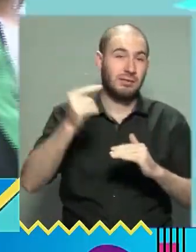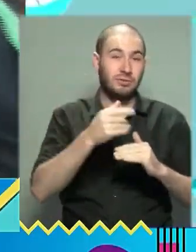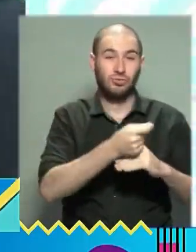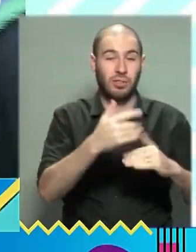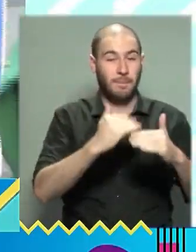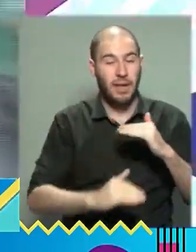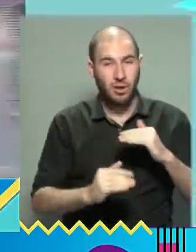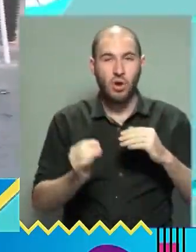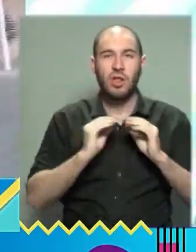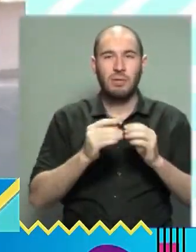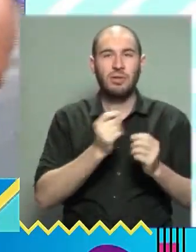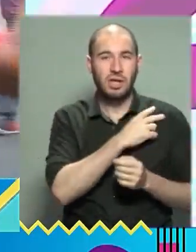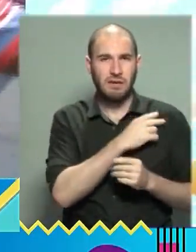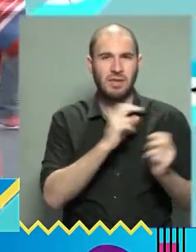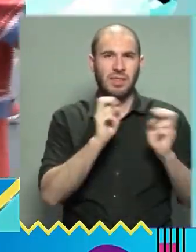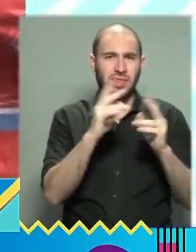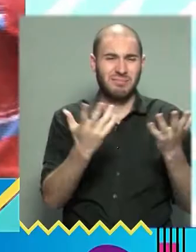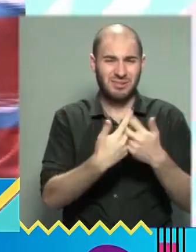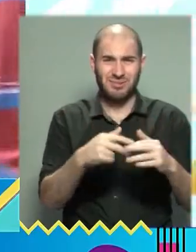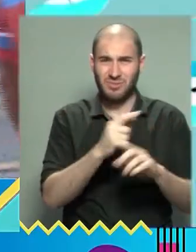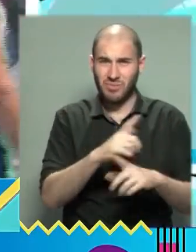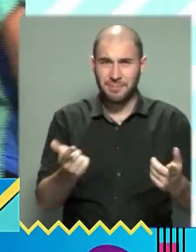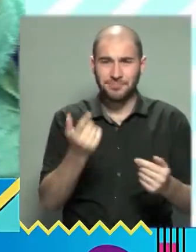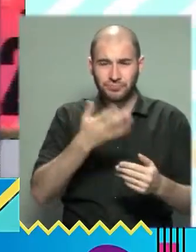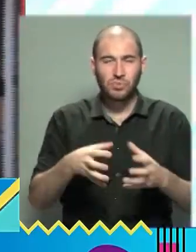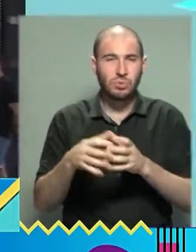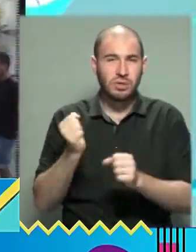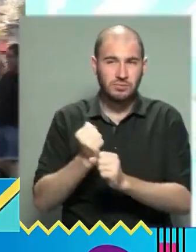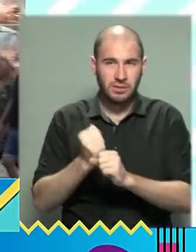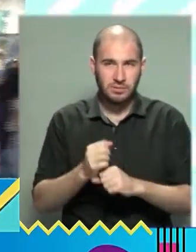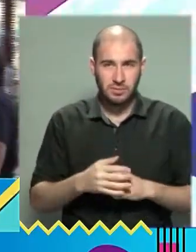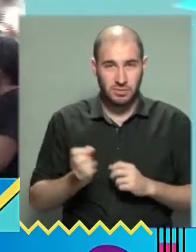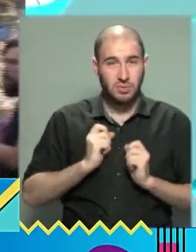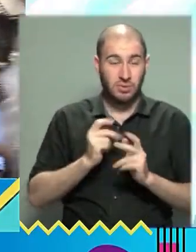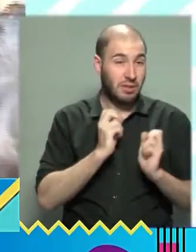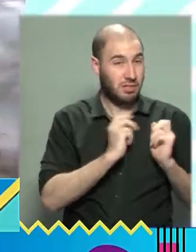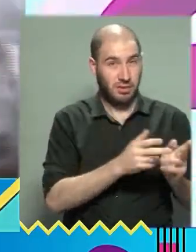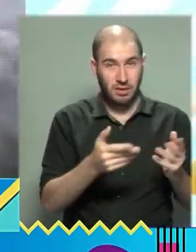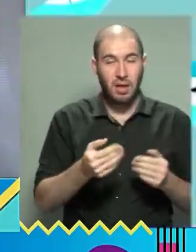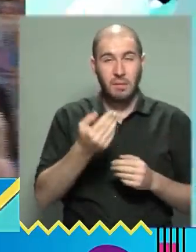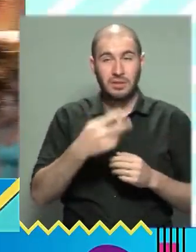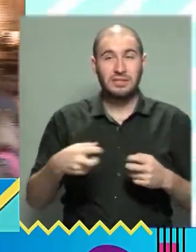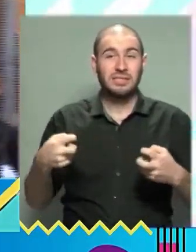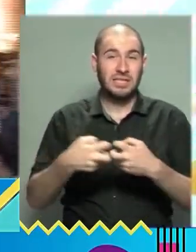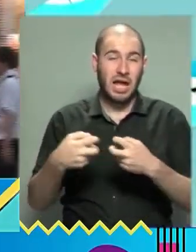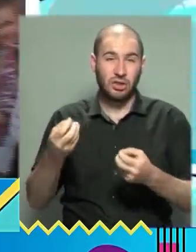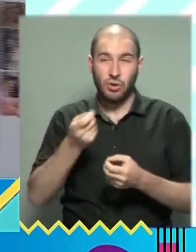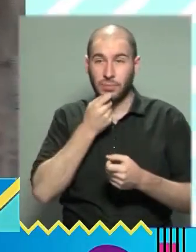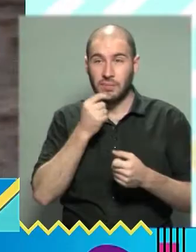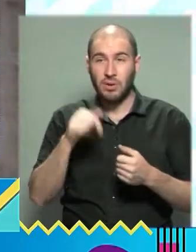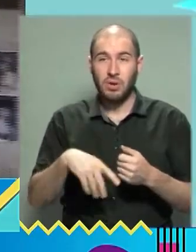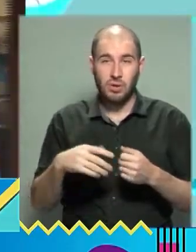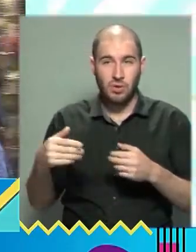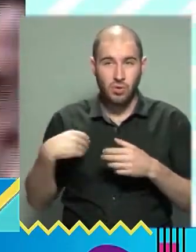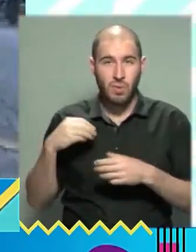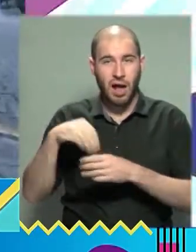o a negociar con la patronal cuestiones que no tienen nada que ver con los trabajadores. Sin ir más lejos, quería decir, claro. Los burócratas sindicales, como los llama mi